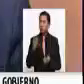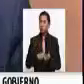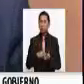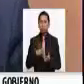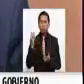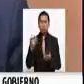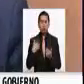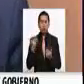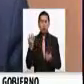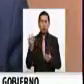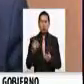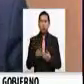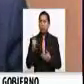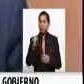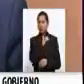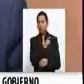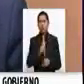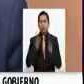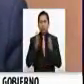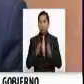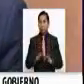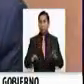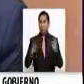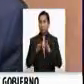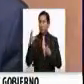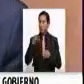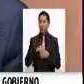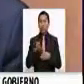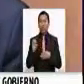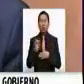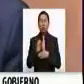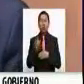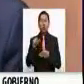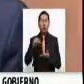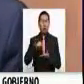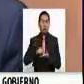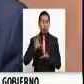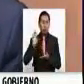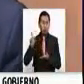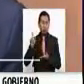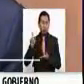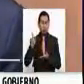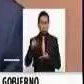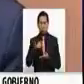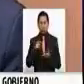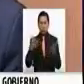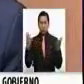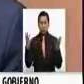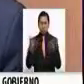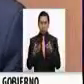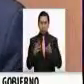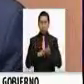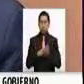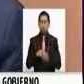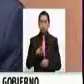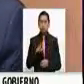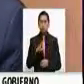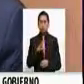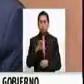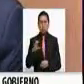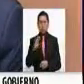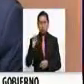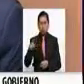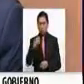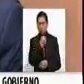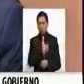un alcalde emblemático de equipo que logró reducir casi en 300 por ciento del nivel